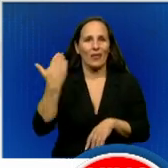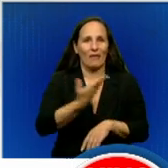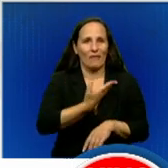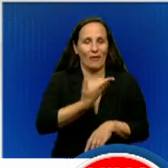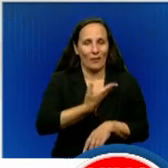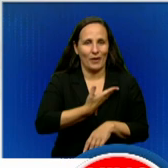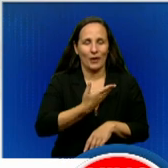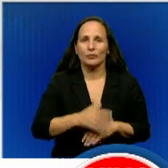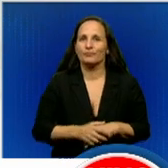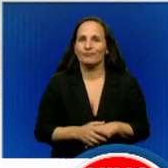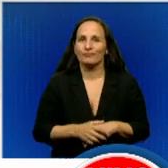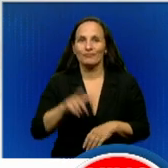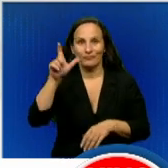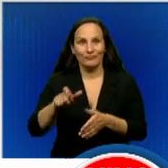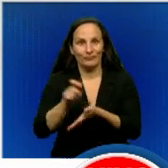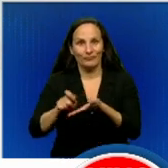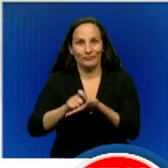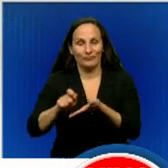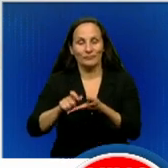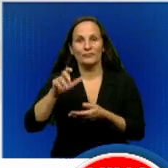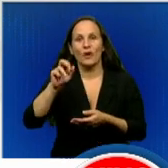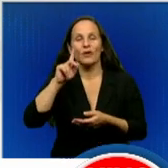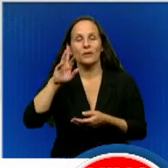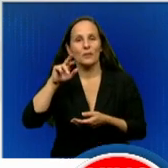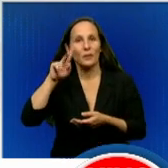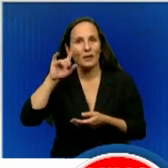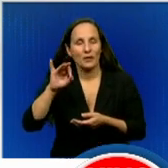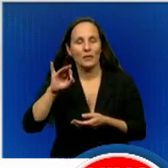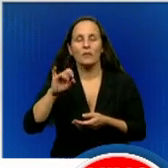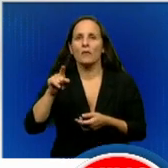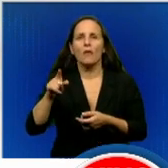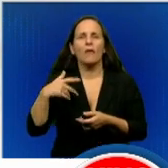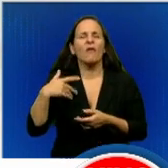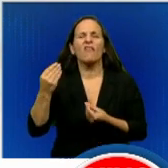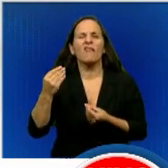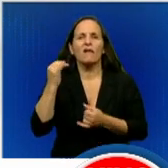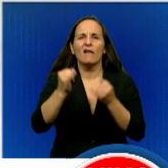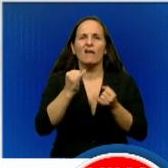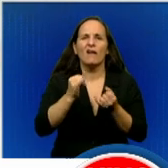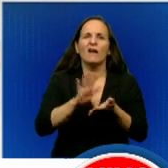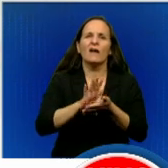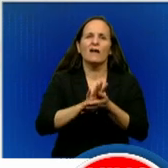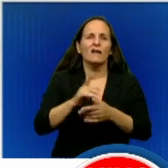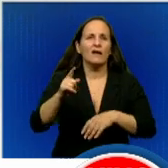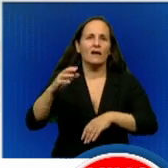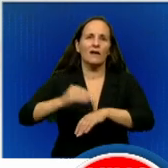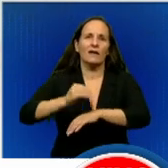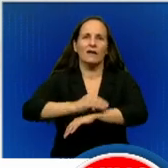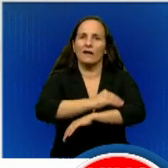el autor matías rivero villa nos trae la alegoría de la rana hervida